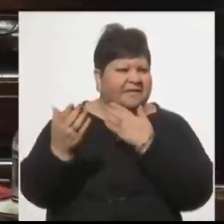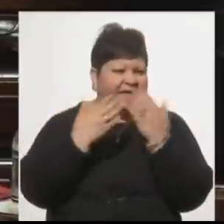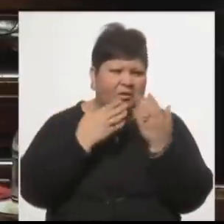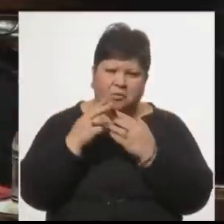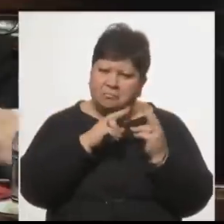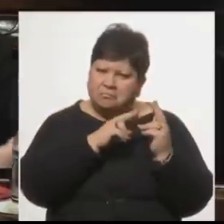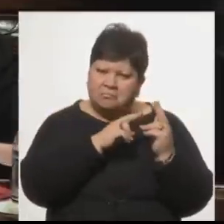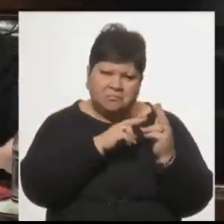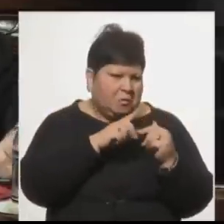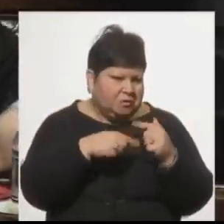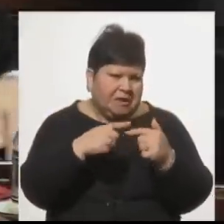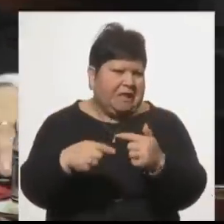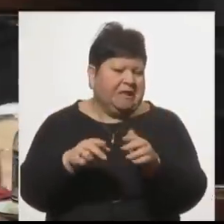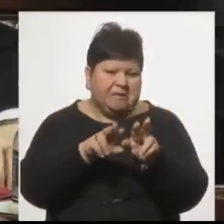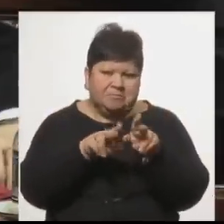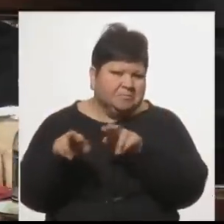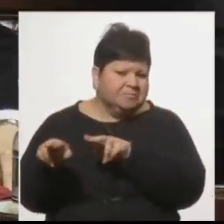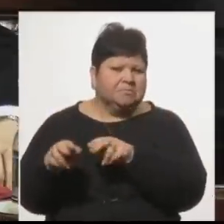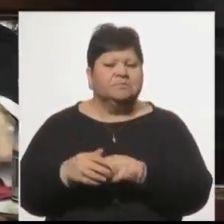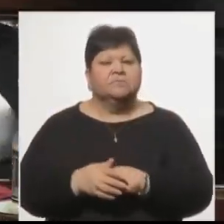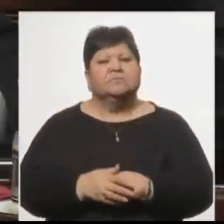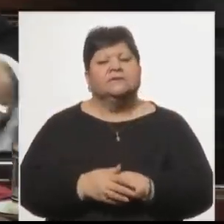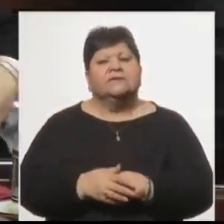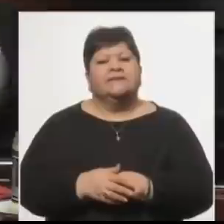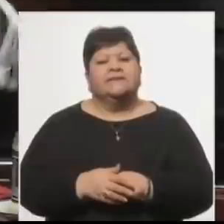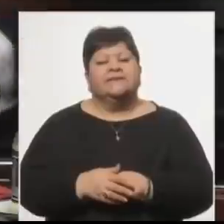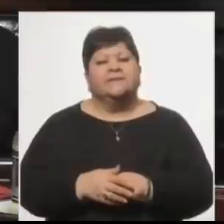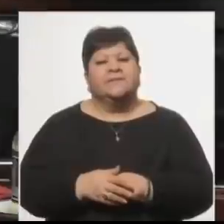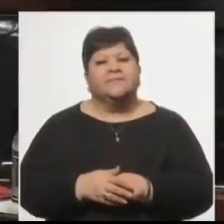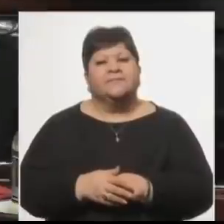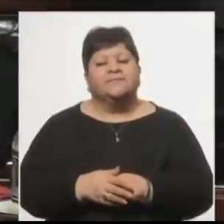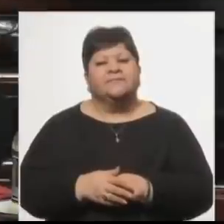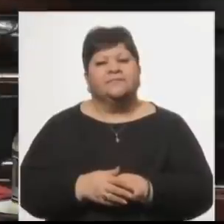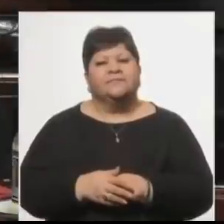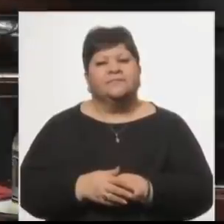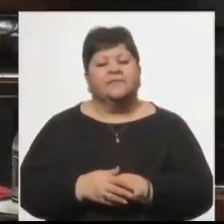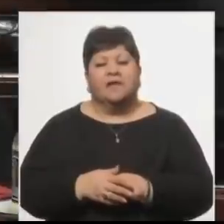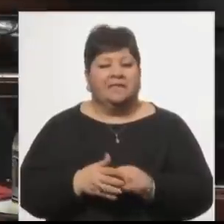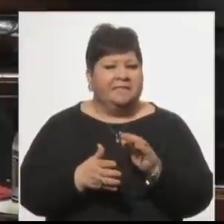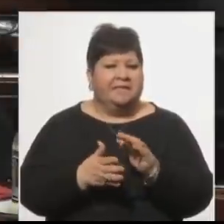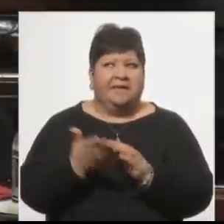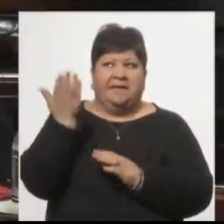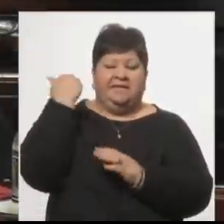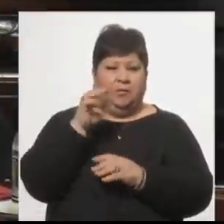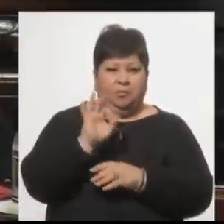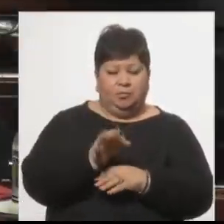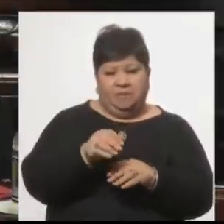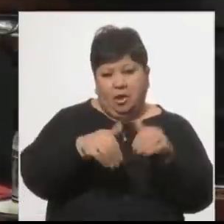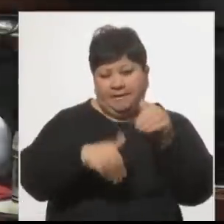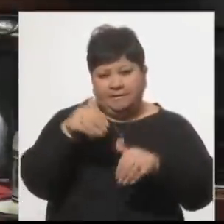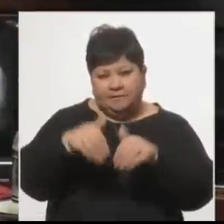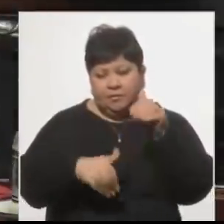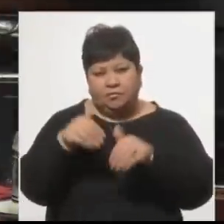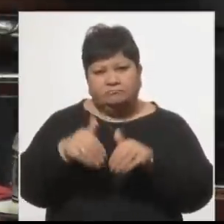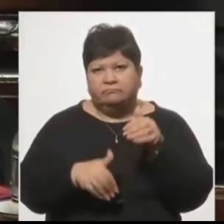duda nos halaga. La verdad es que desde que fuimos a la elección nunca pensé que mi